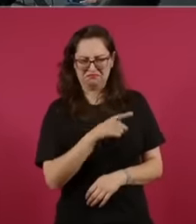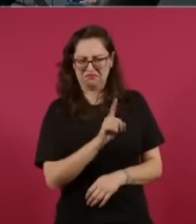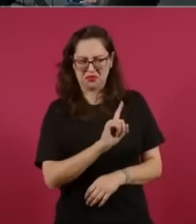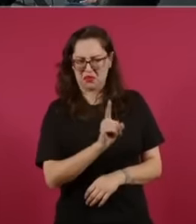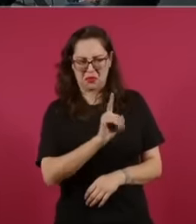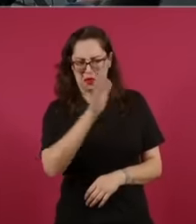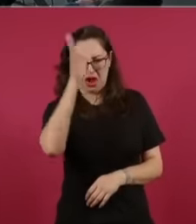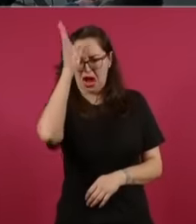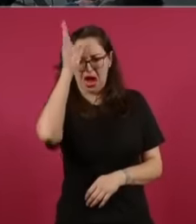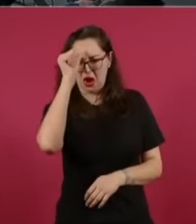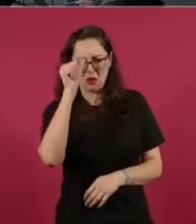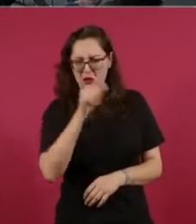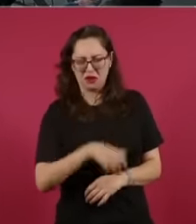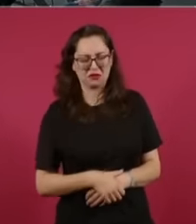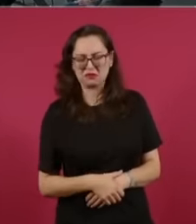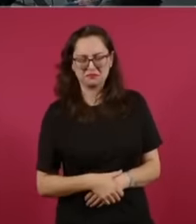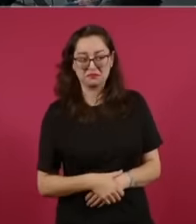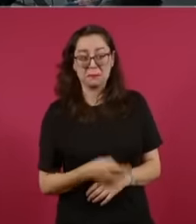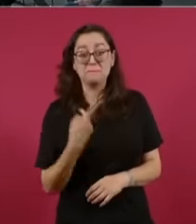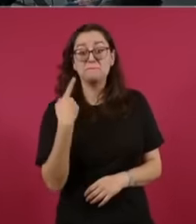sostienes, pero defenderé